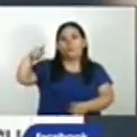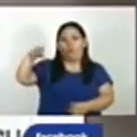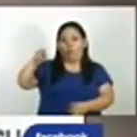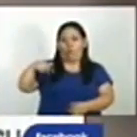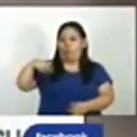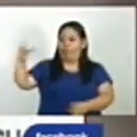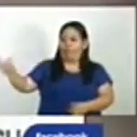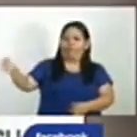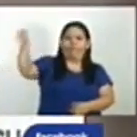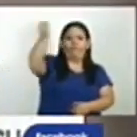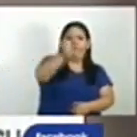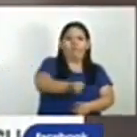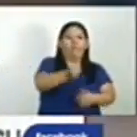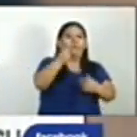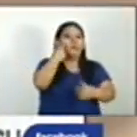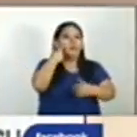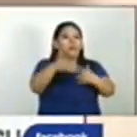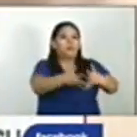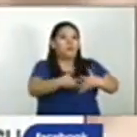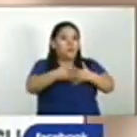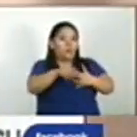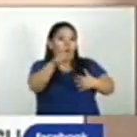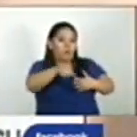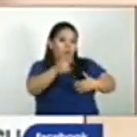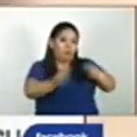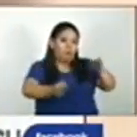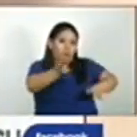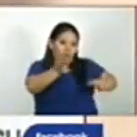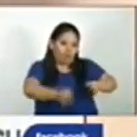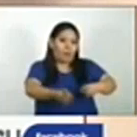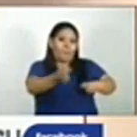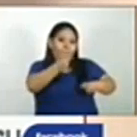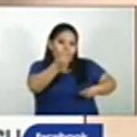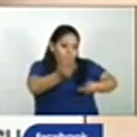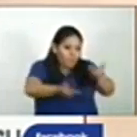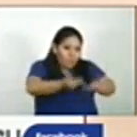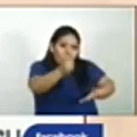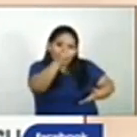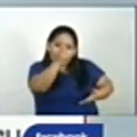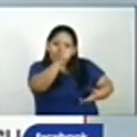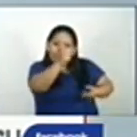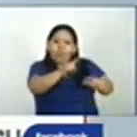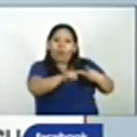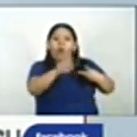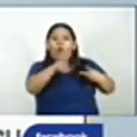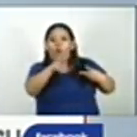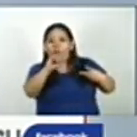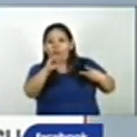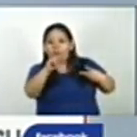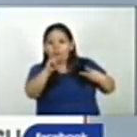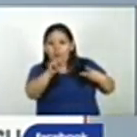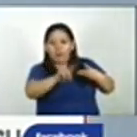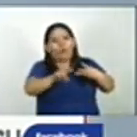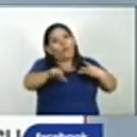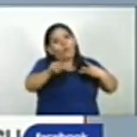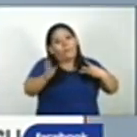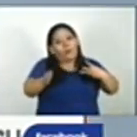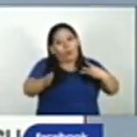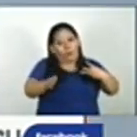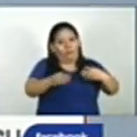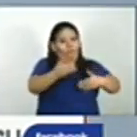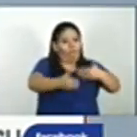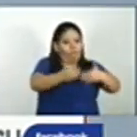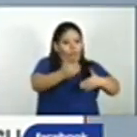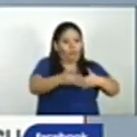Unidos, donde será juzgado por tráfico de fentanilo, metanfetamina, cocaína y marihuana. Elementos